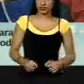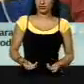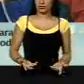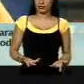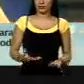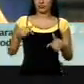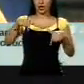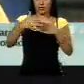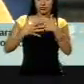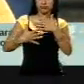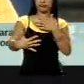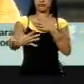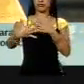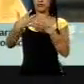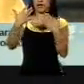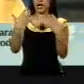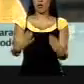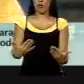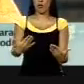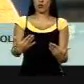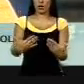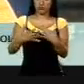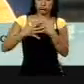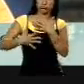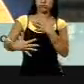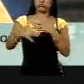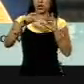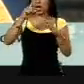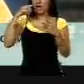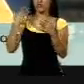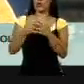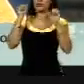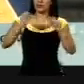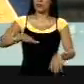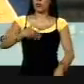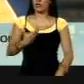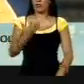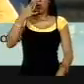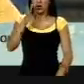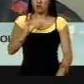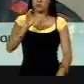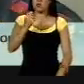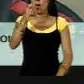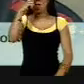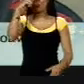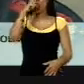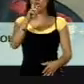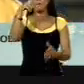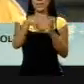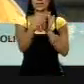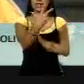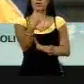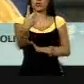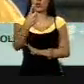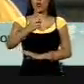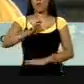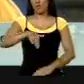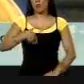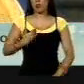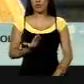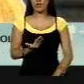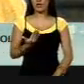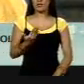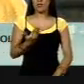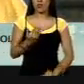Eso tiene una implicación de mucha importancia geopolítica, económica, para el desarrollo de la potencia que va a ser